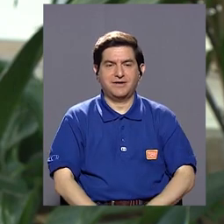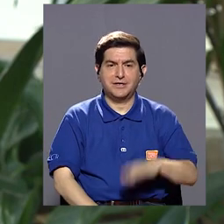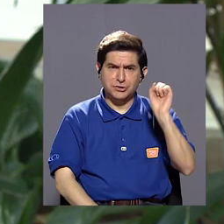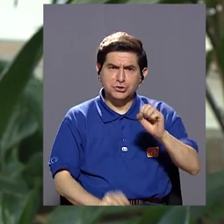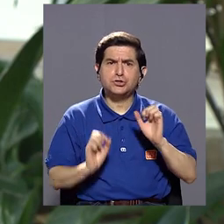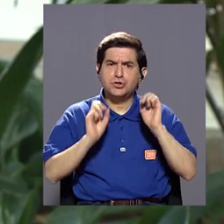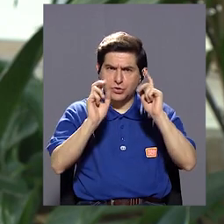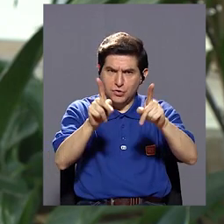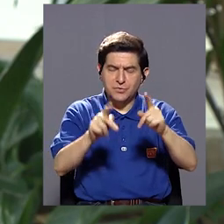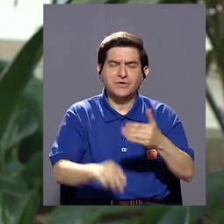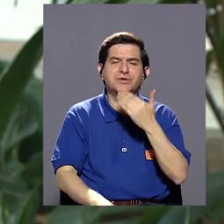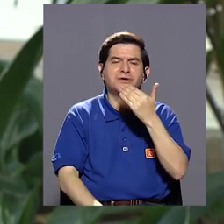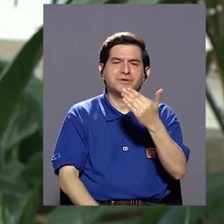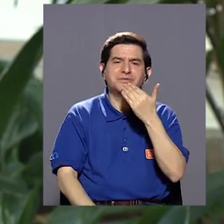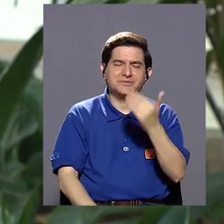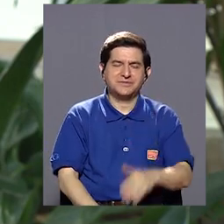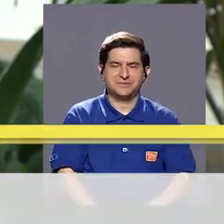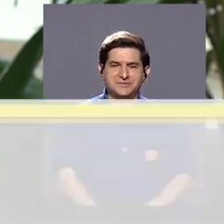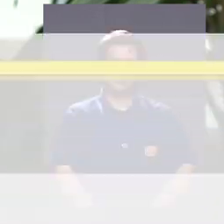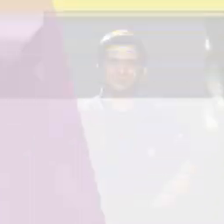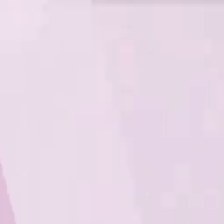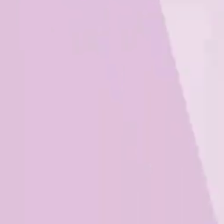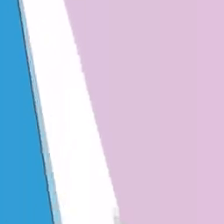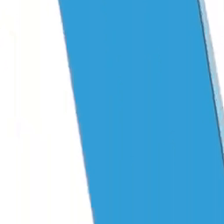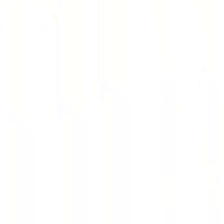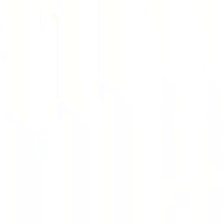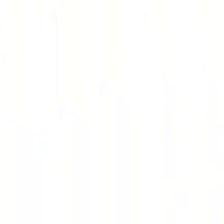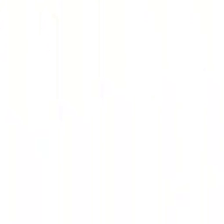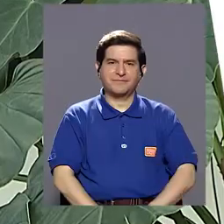Definitivamente una oportunidad. Agradecerte. Con gusto.